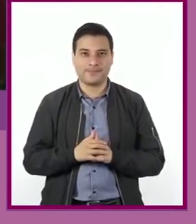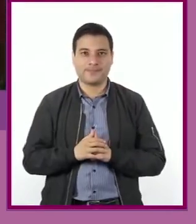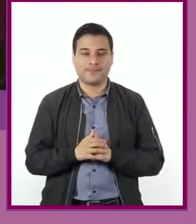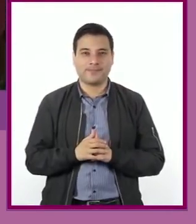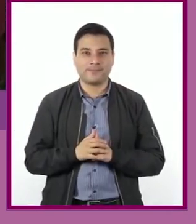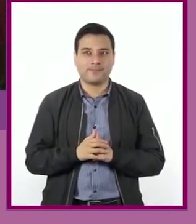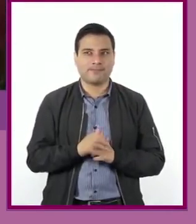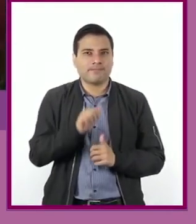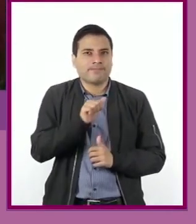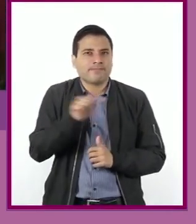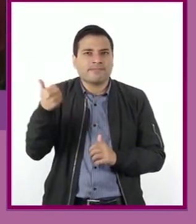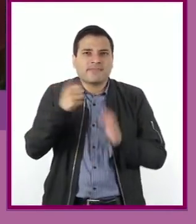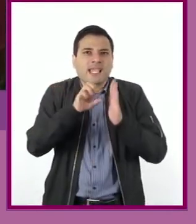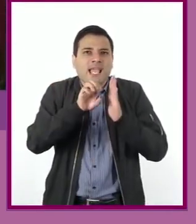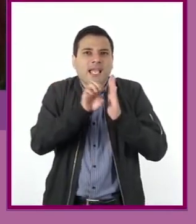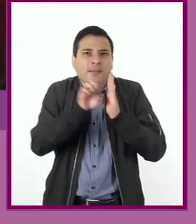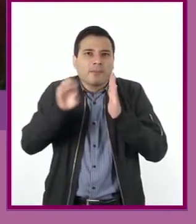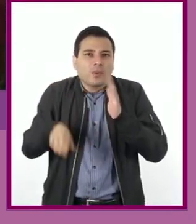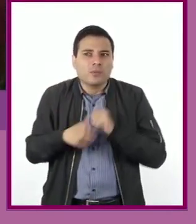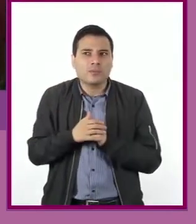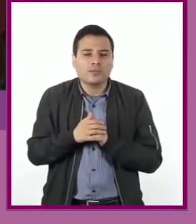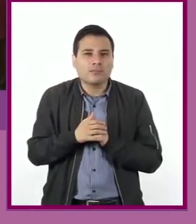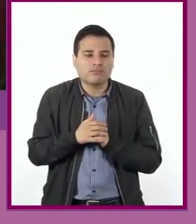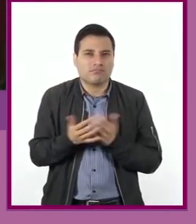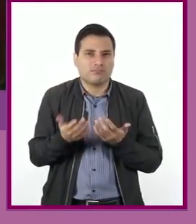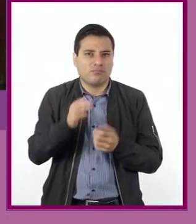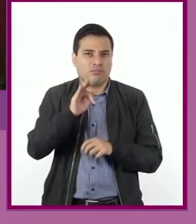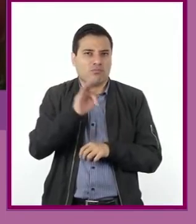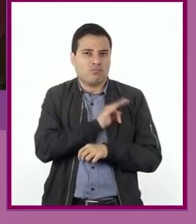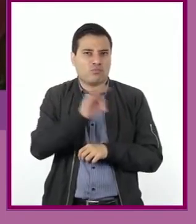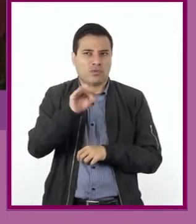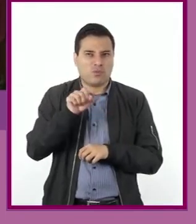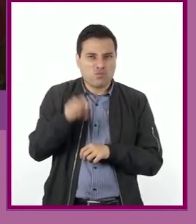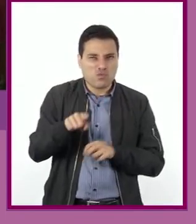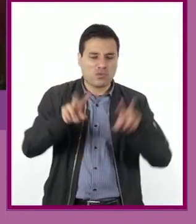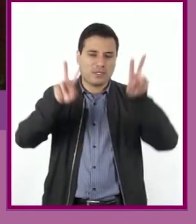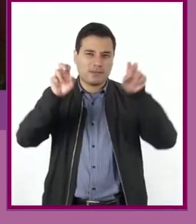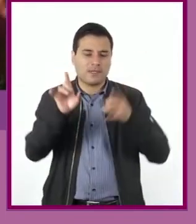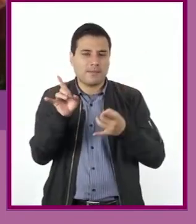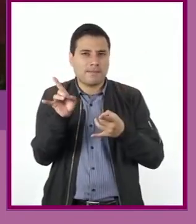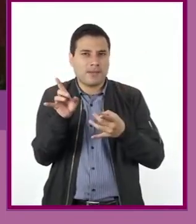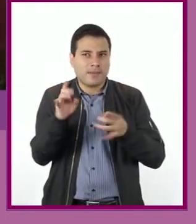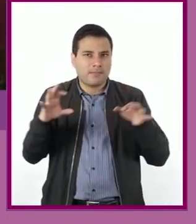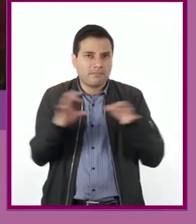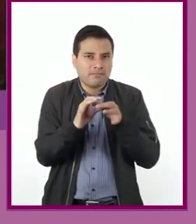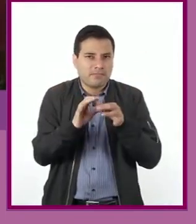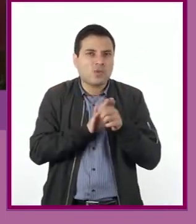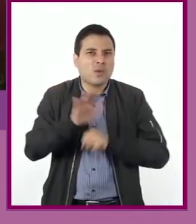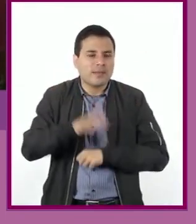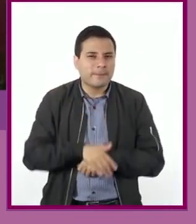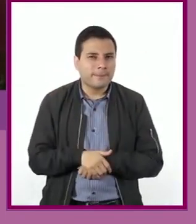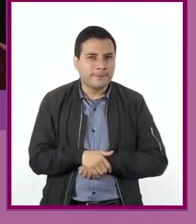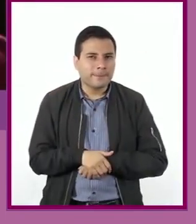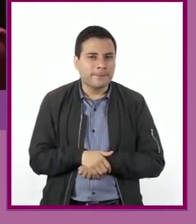¿Y en qué otras situaciones consideras que puede ser de utilidad conocer la fuerza que resulta de la aplicación de varias fuerzas?